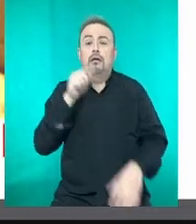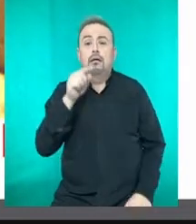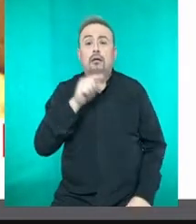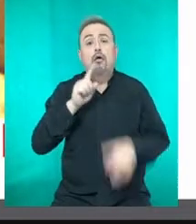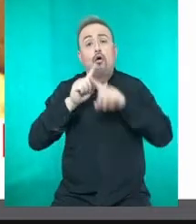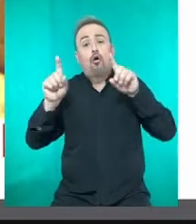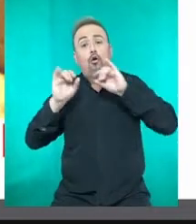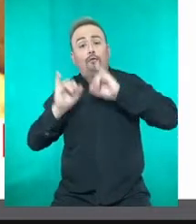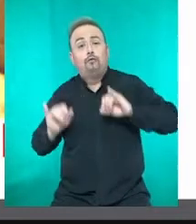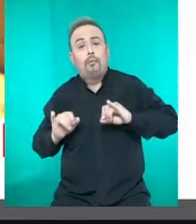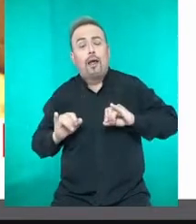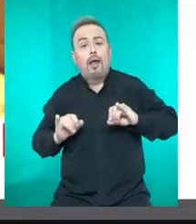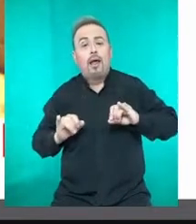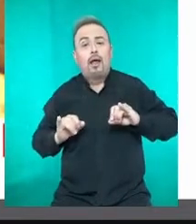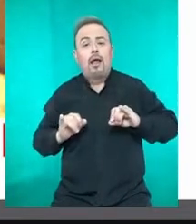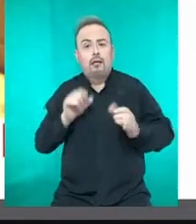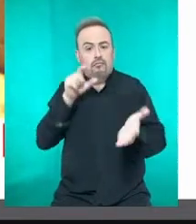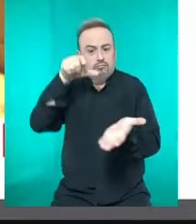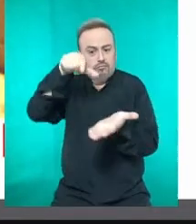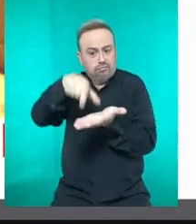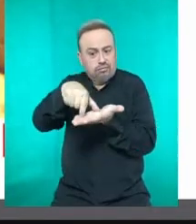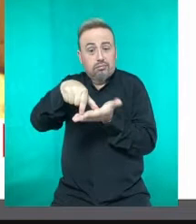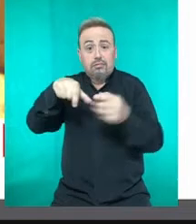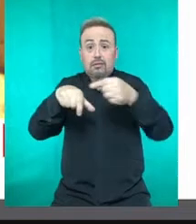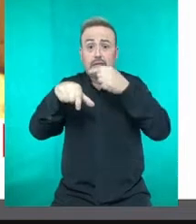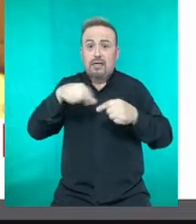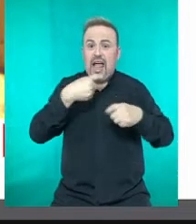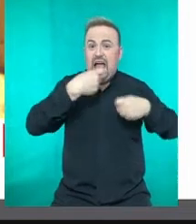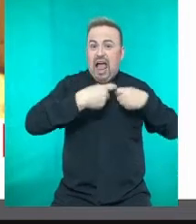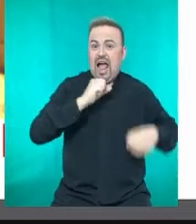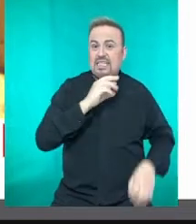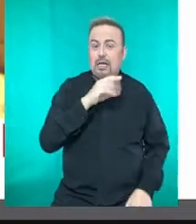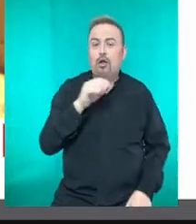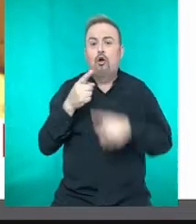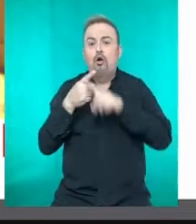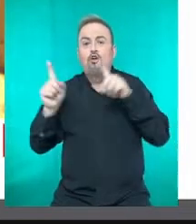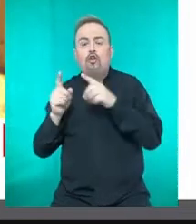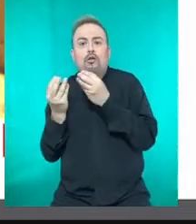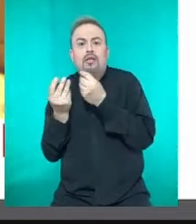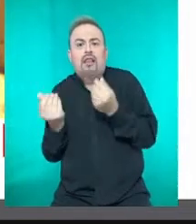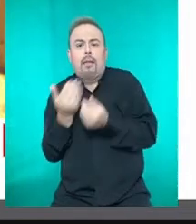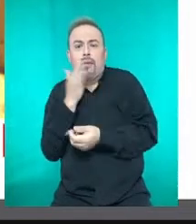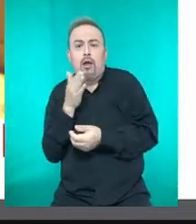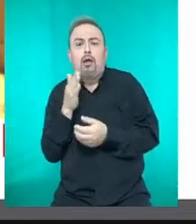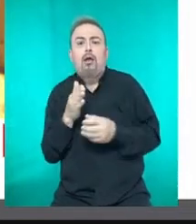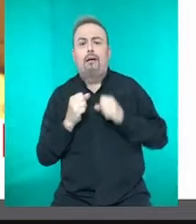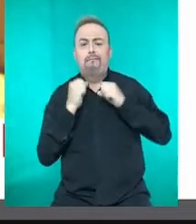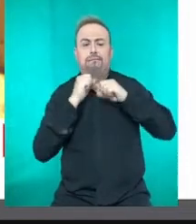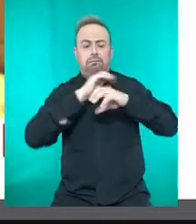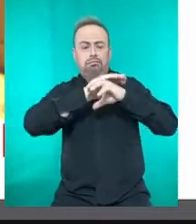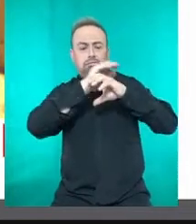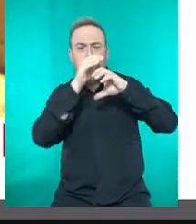distinta forma, una manera un poco más eficiente, también en términos estructurales con una mayor calidad, para poder sostener la estructura